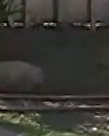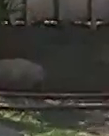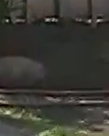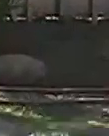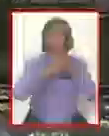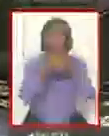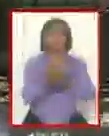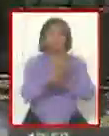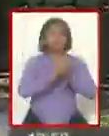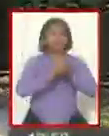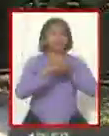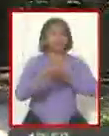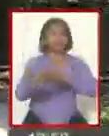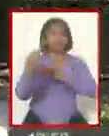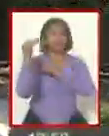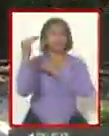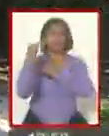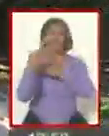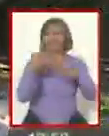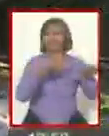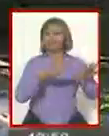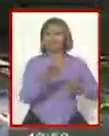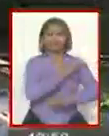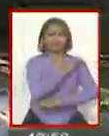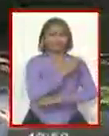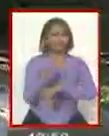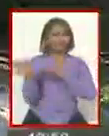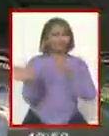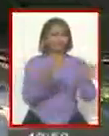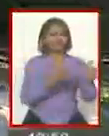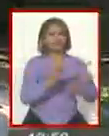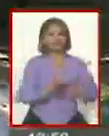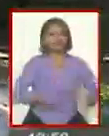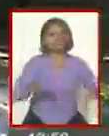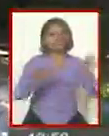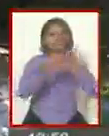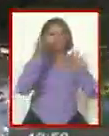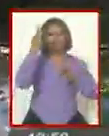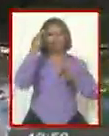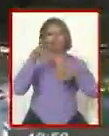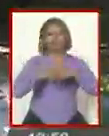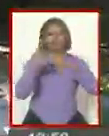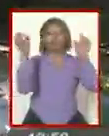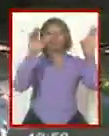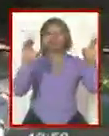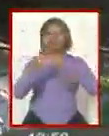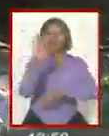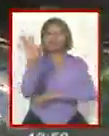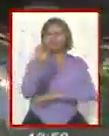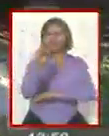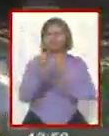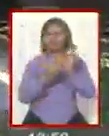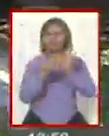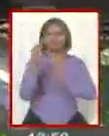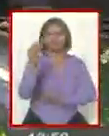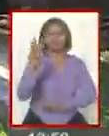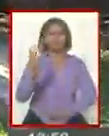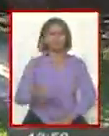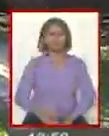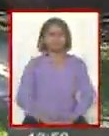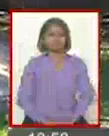Estamos iniciando una nueva semana en Santa Cruz, se registran fuertes vientos y es importante conocer cómo va a estar el clima a nivel nacional. Por aquí, Weather.